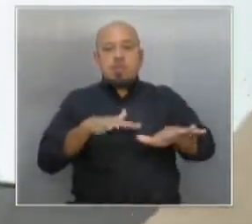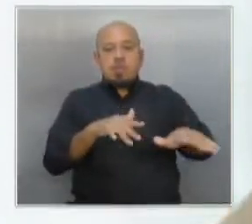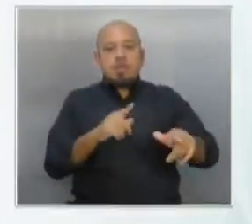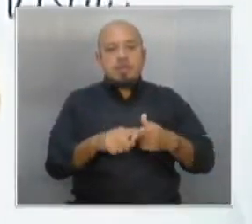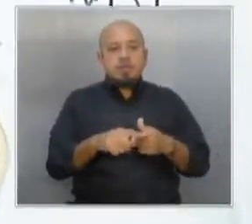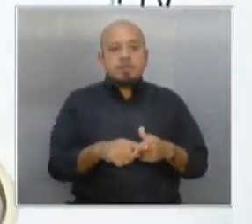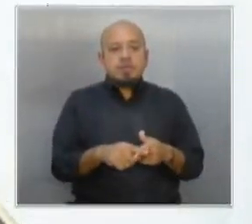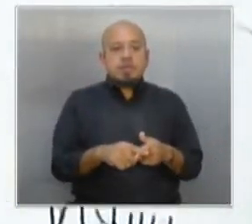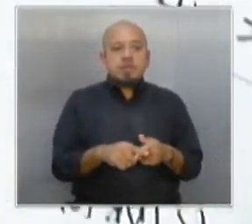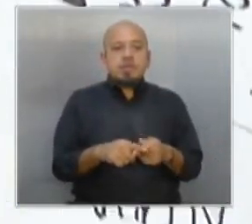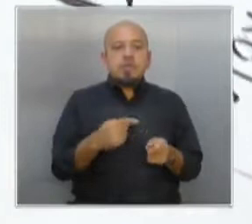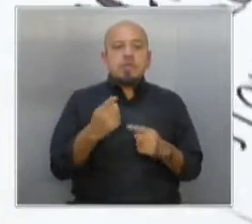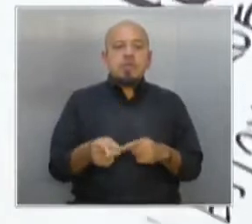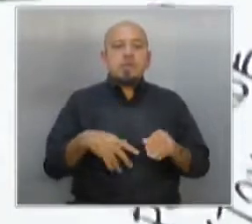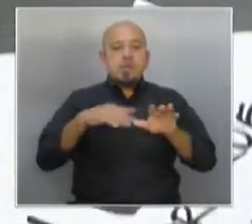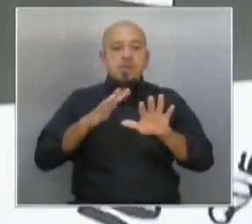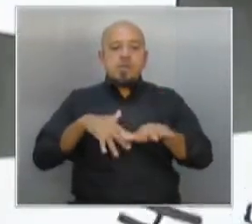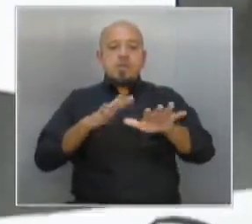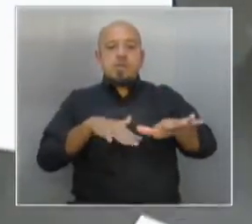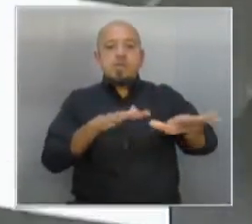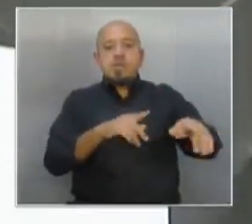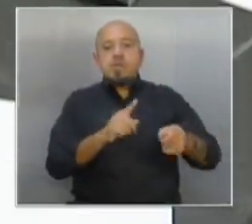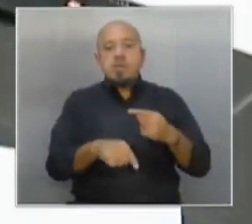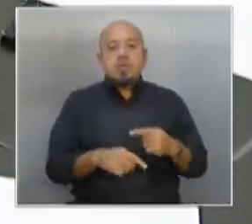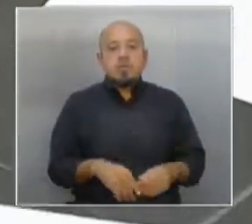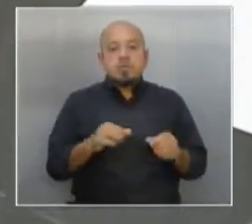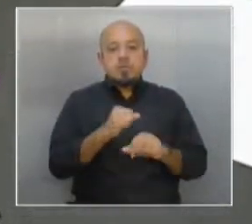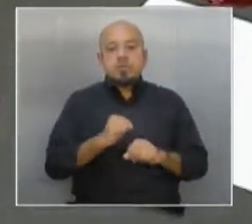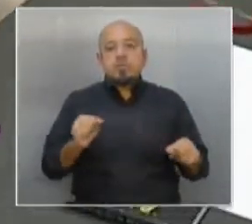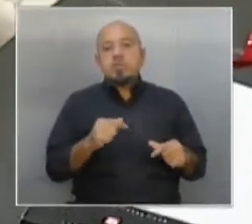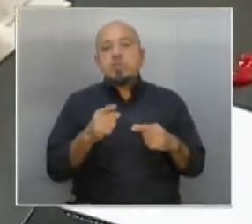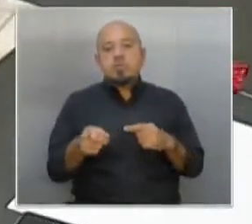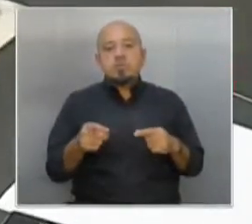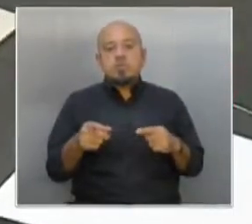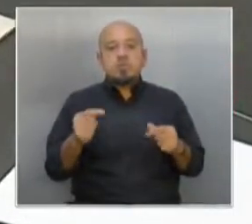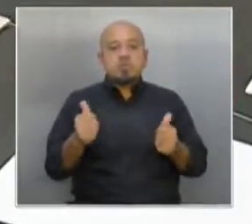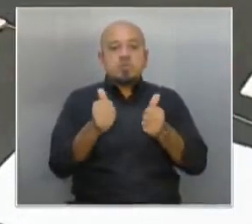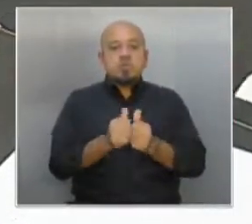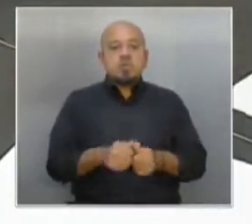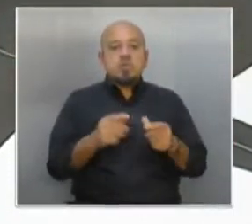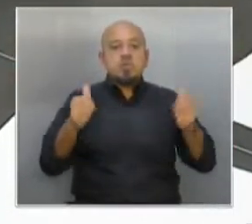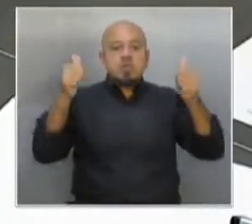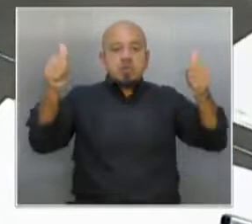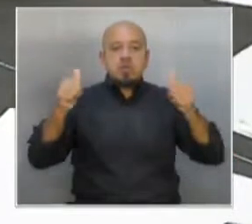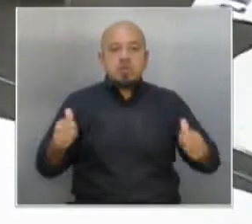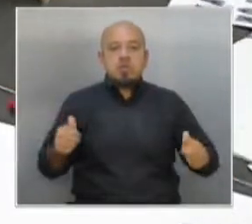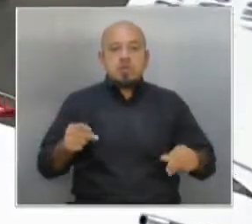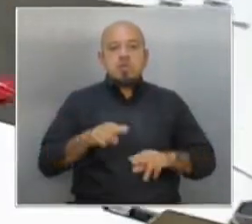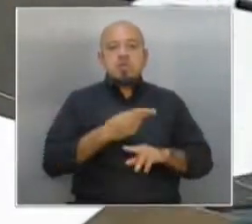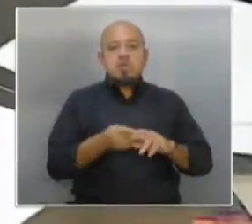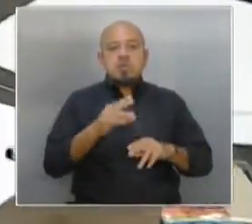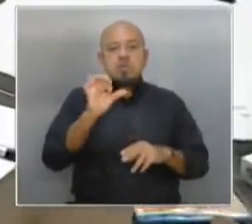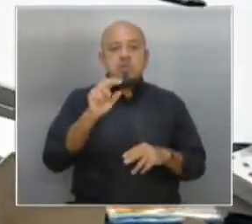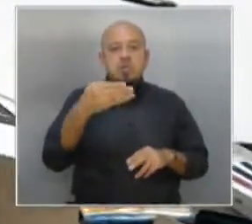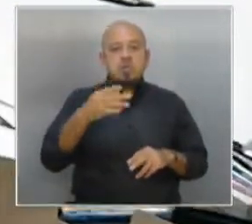luego, a la hora de marchar, al final de la marcha podamos como juntar todos los carteles, traerlos hasta acá de nuevo, hasta Subte, hasta donde se